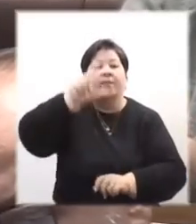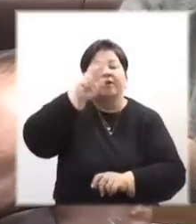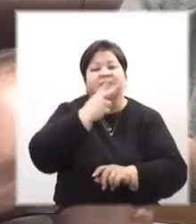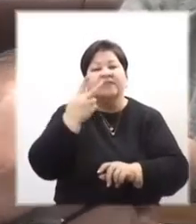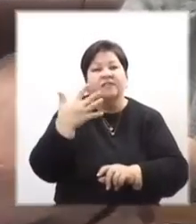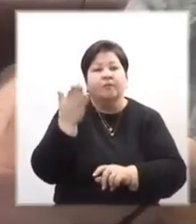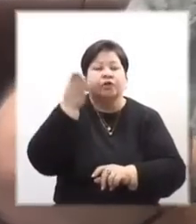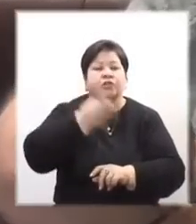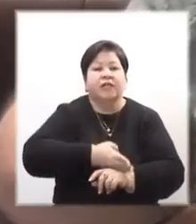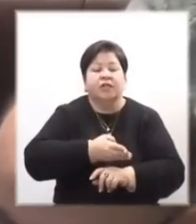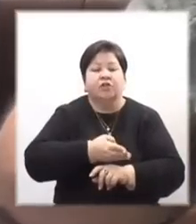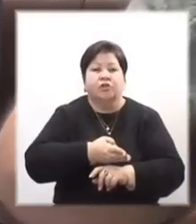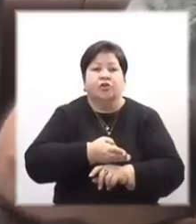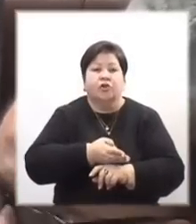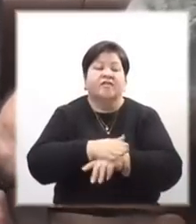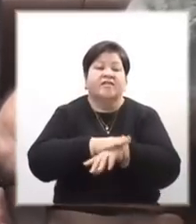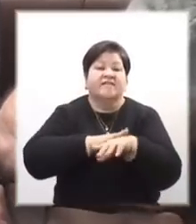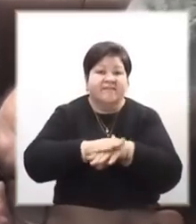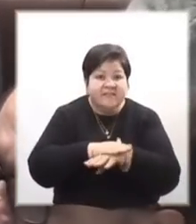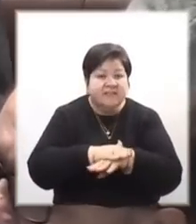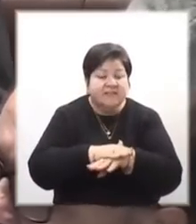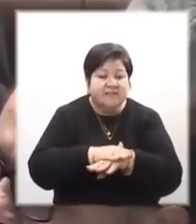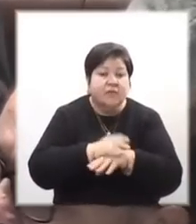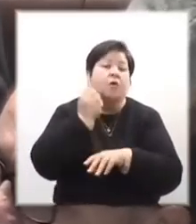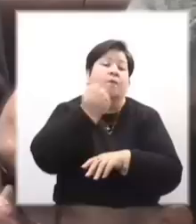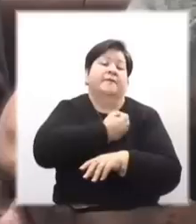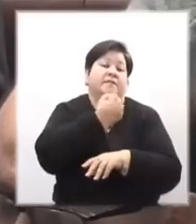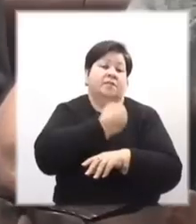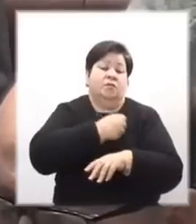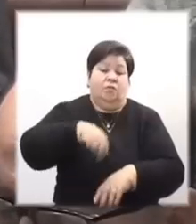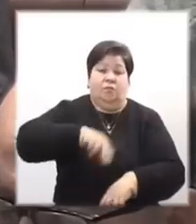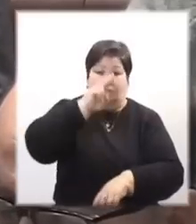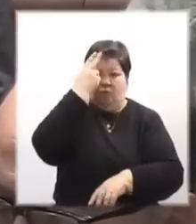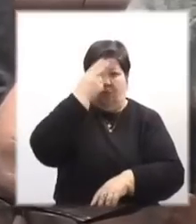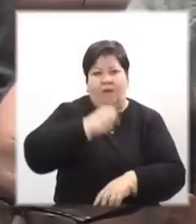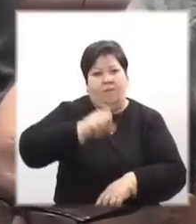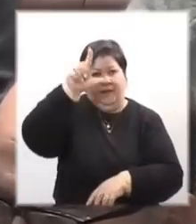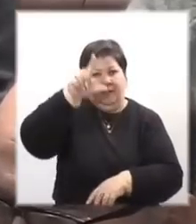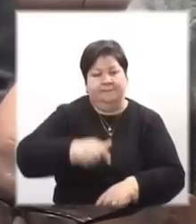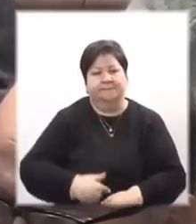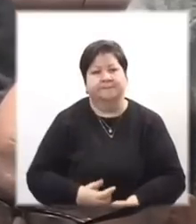del 25% de base en los homicidios en el Uruguay.